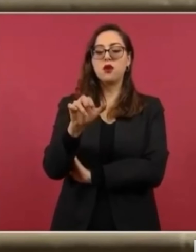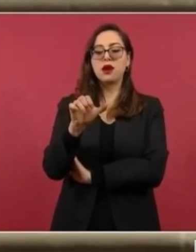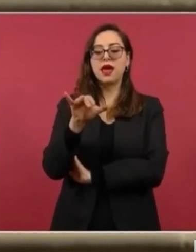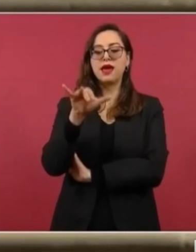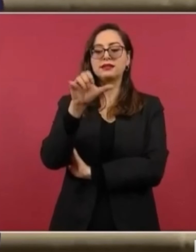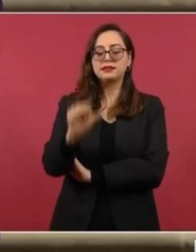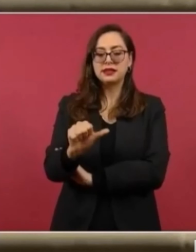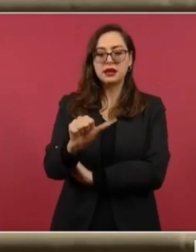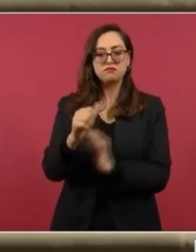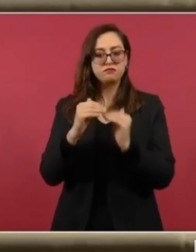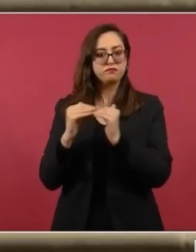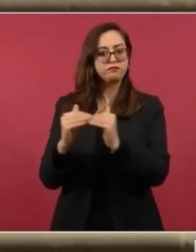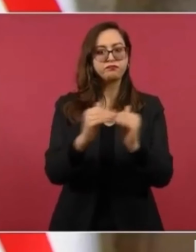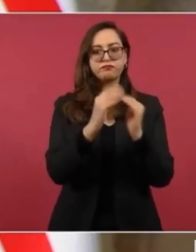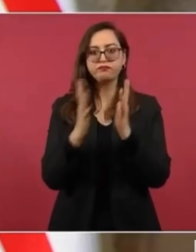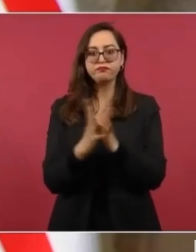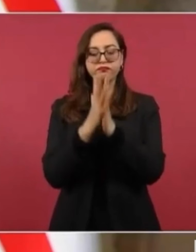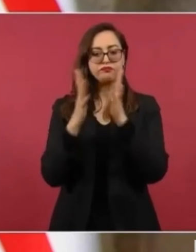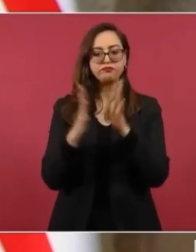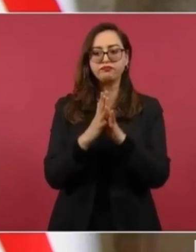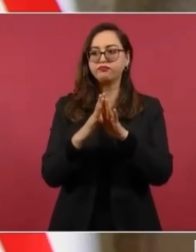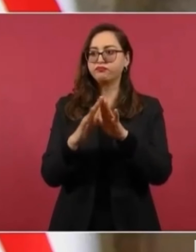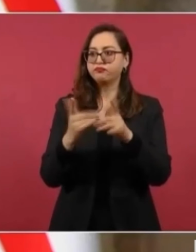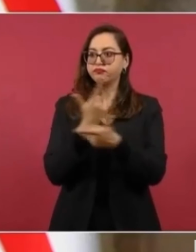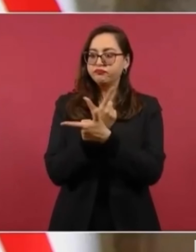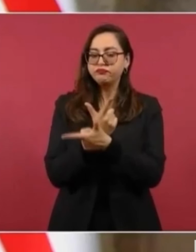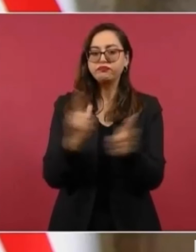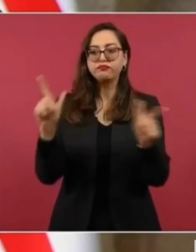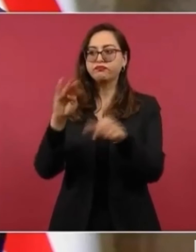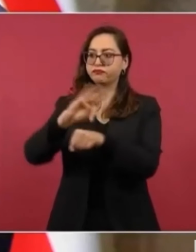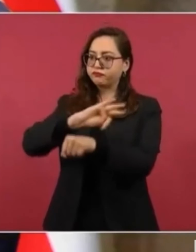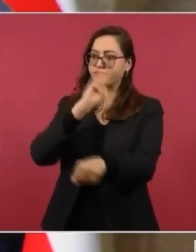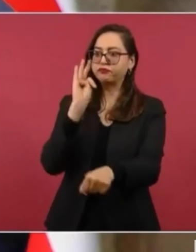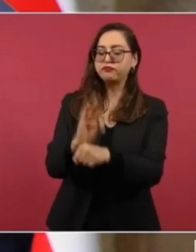presidente Lula de Brasil.